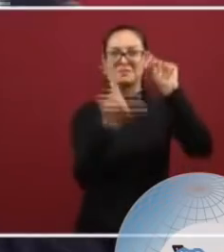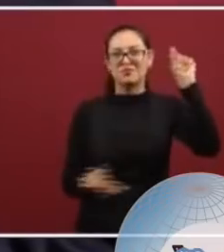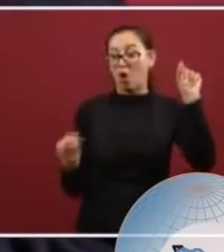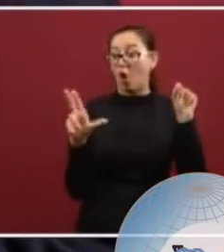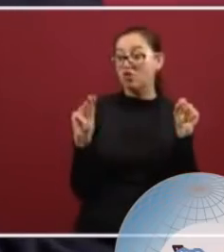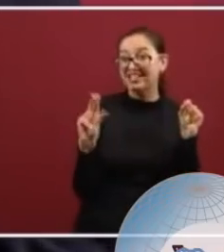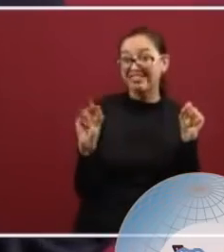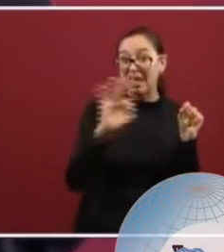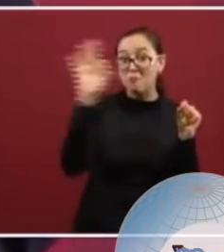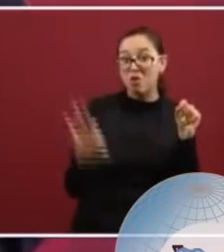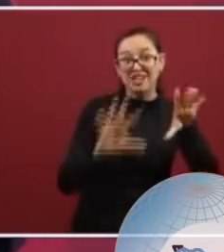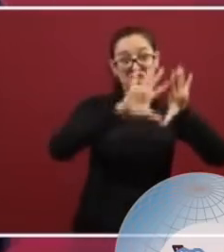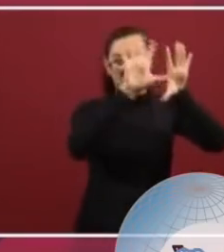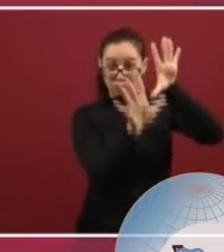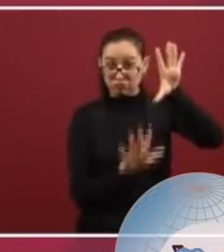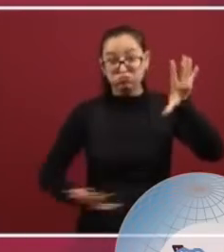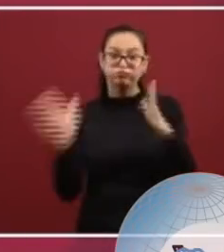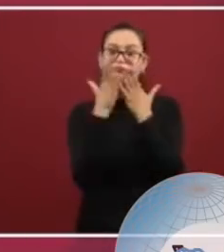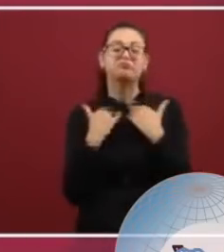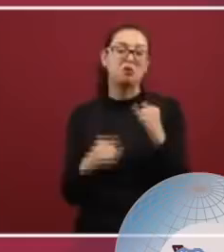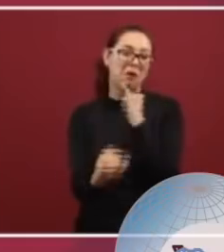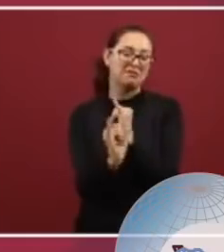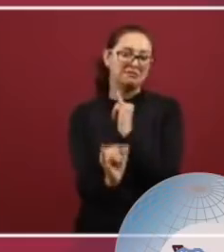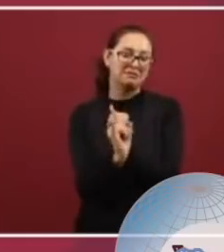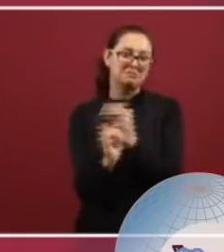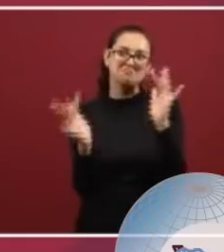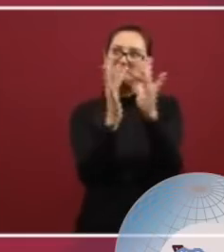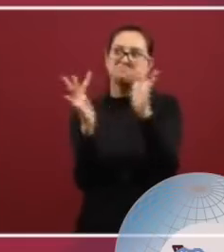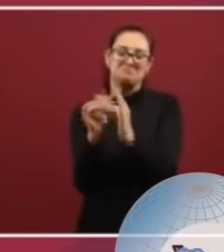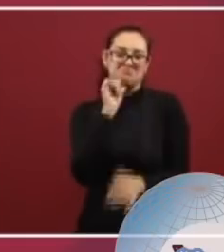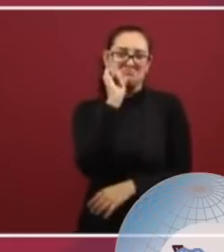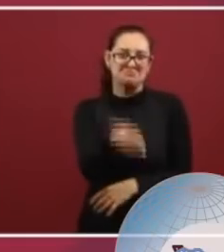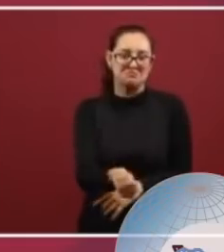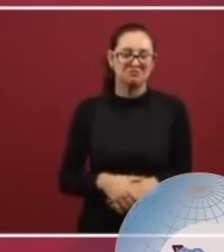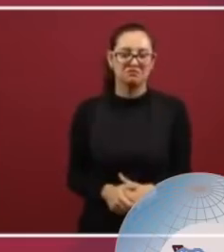territorio nacional sin comunicación